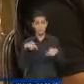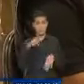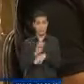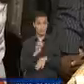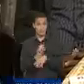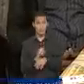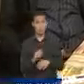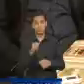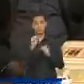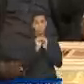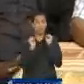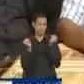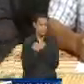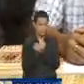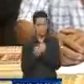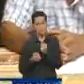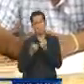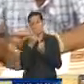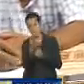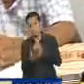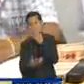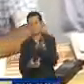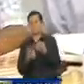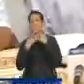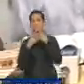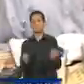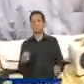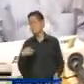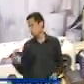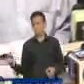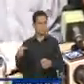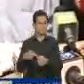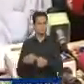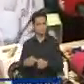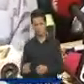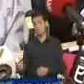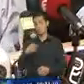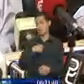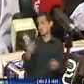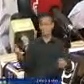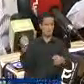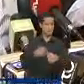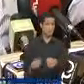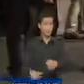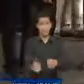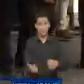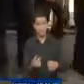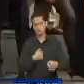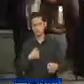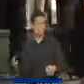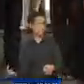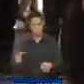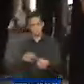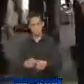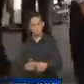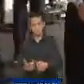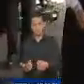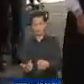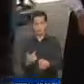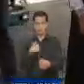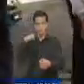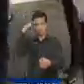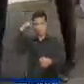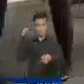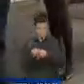desde hace varios días, han manifestado públicamente su no participación a esa convocatoria, hecha por el FUD, expresando su acuerdo con